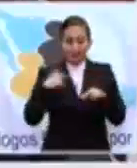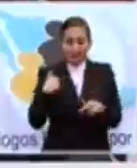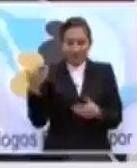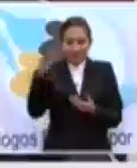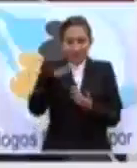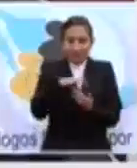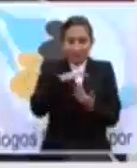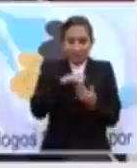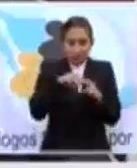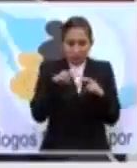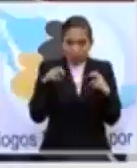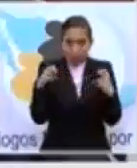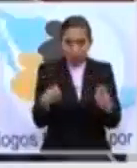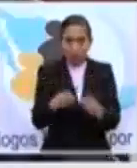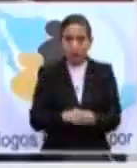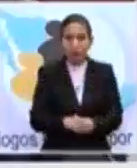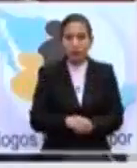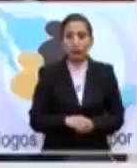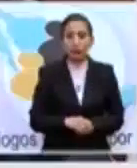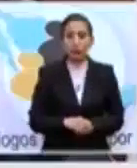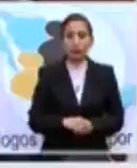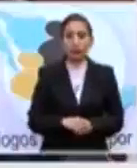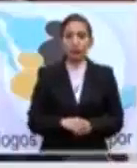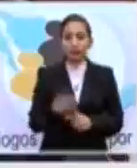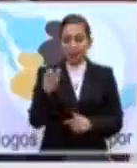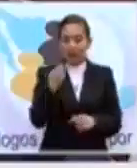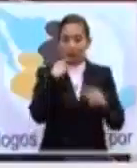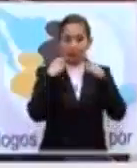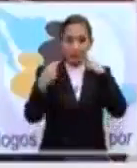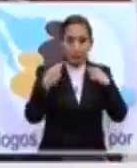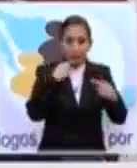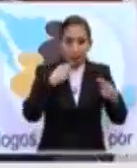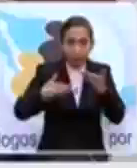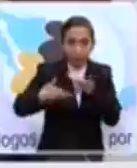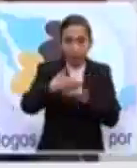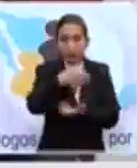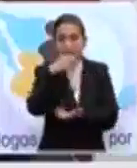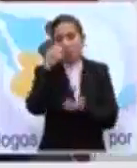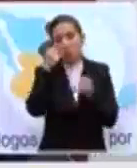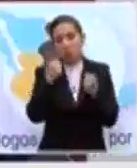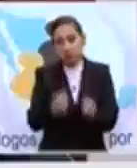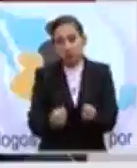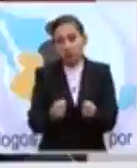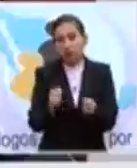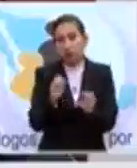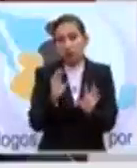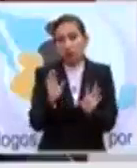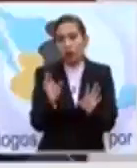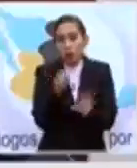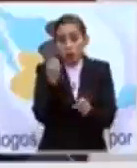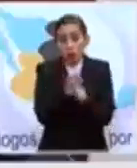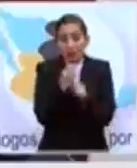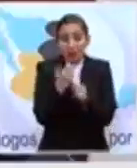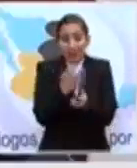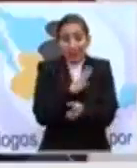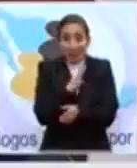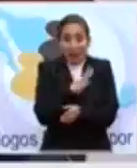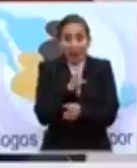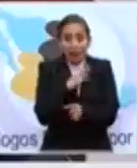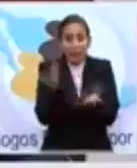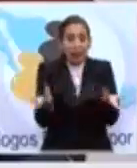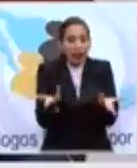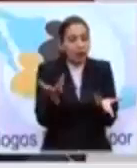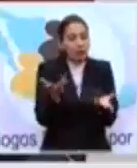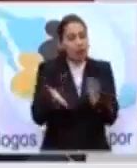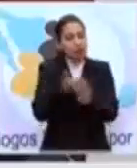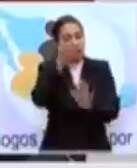mesa el compañero Ernesto Gándara. Este diálogo seguramente nos va a dar la oportunidad de